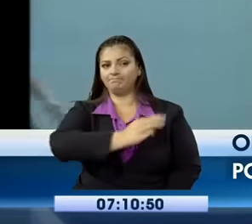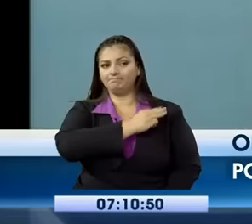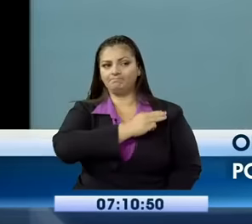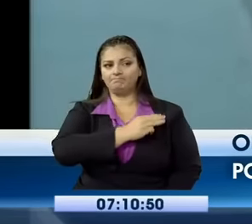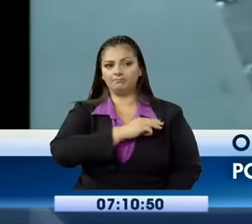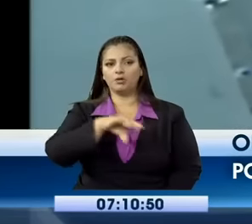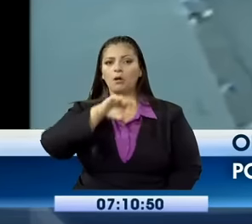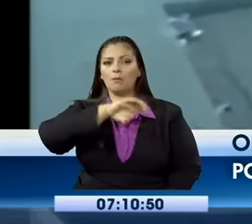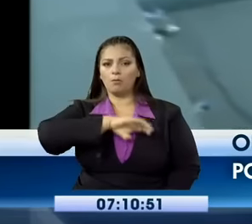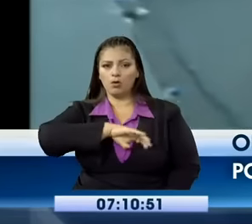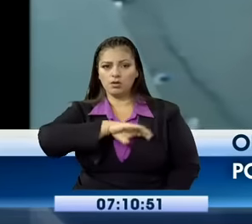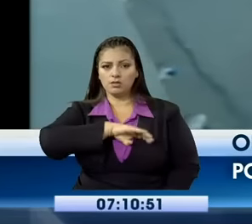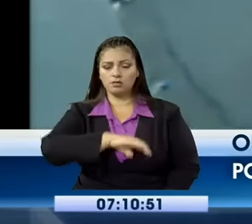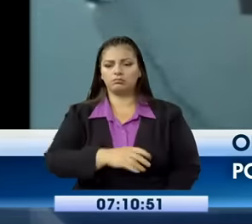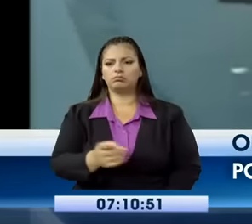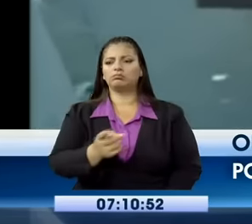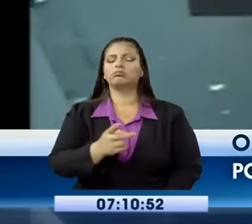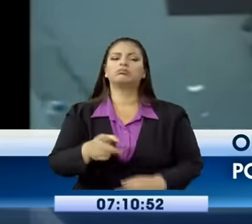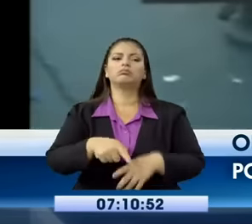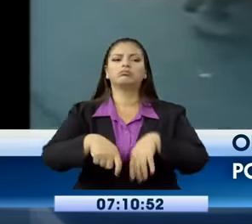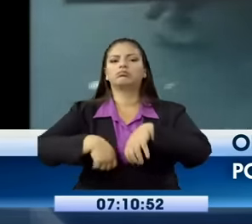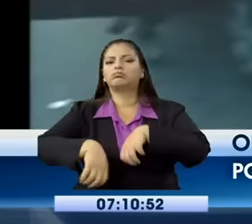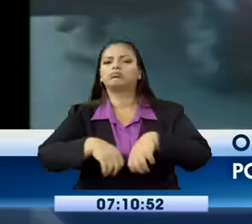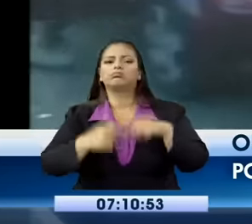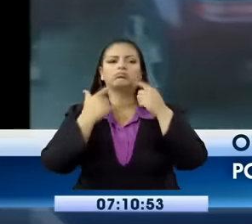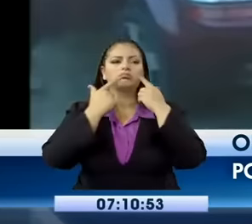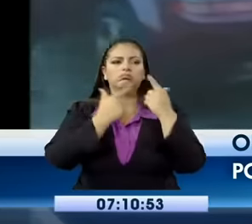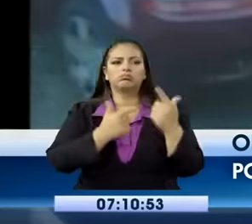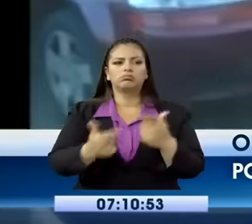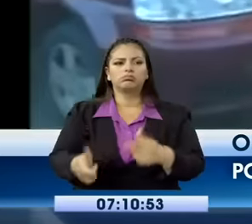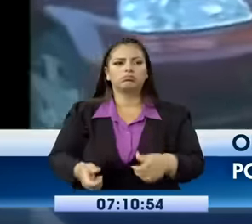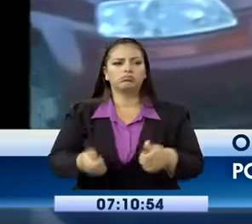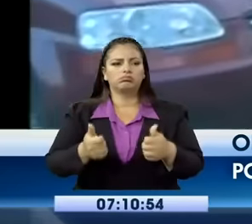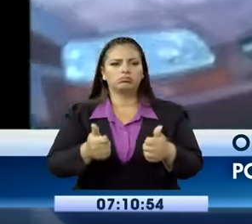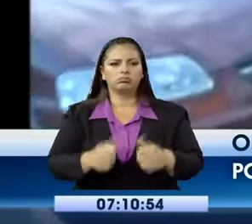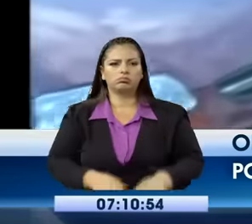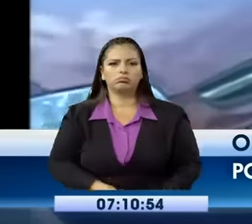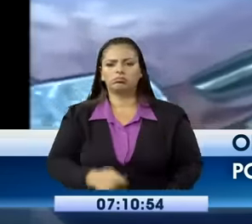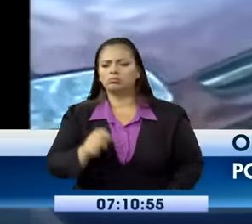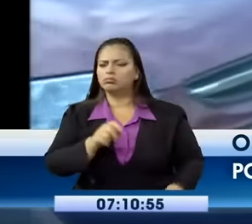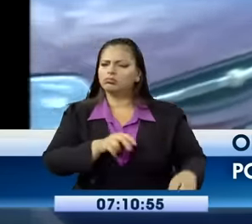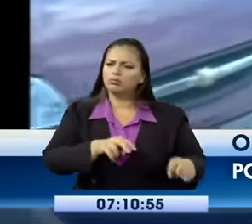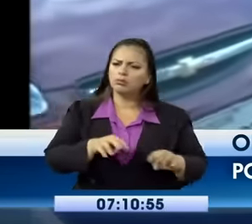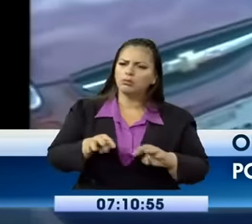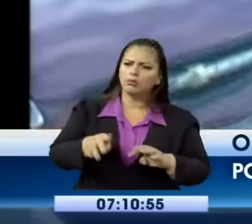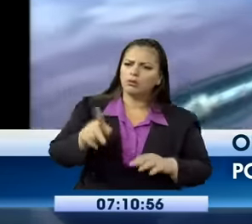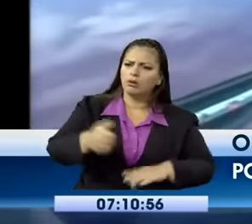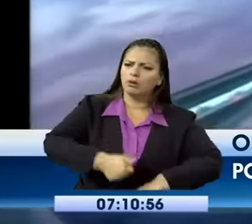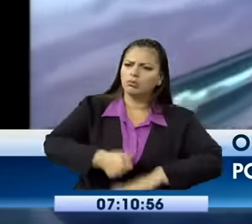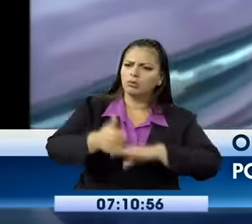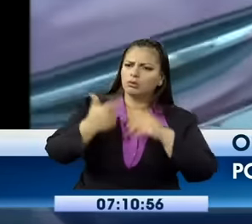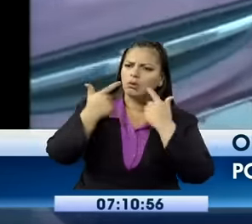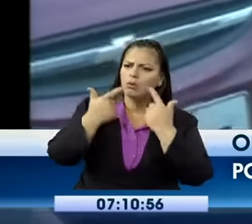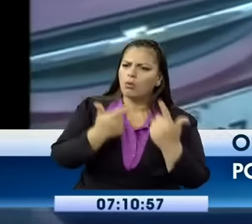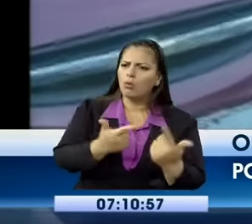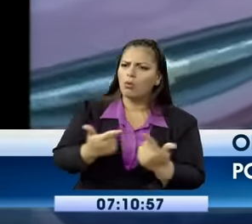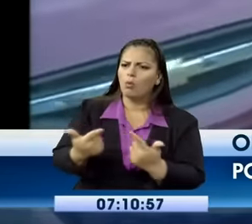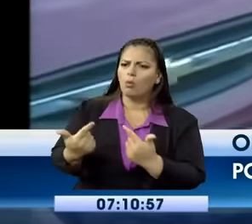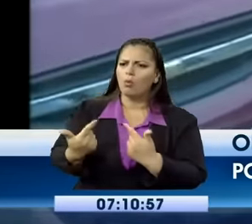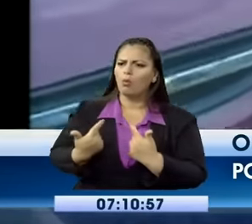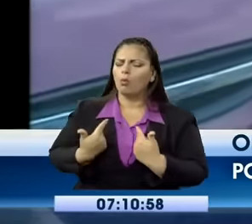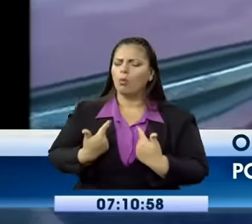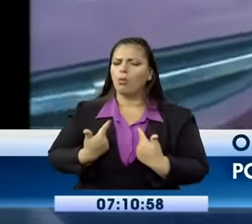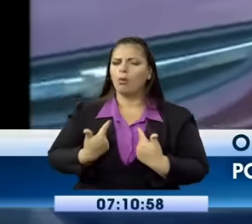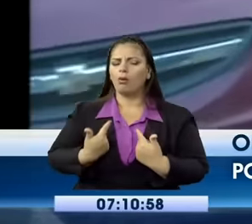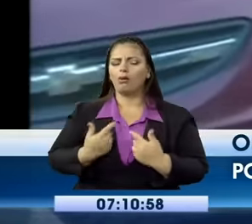armadas Ahora sí los usuarios van a viajar más tranquilos con más seguridad conociendo que al